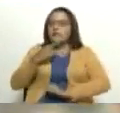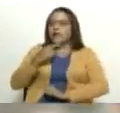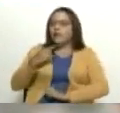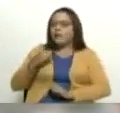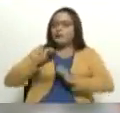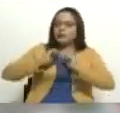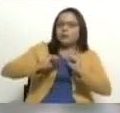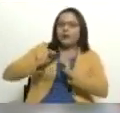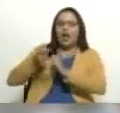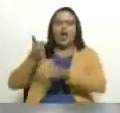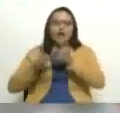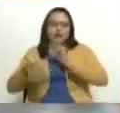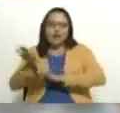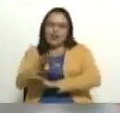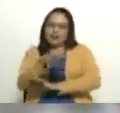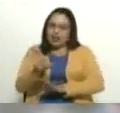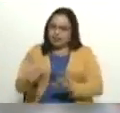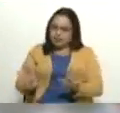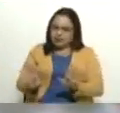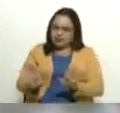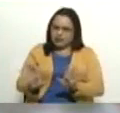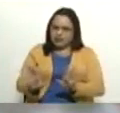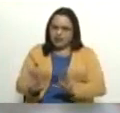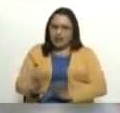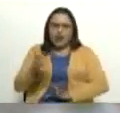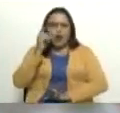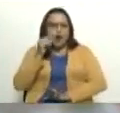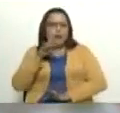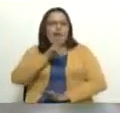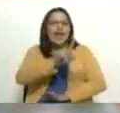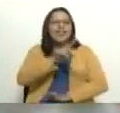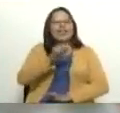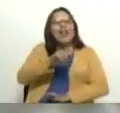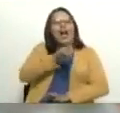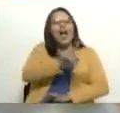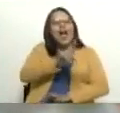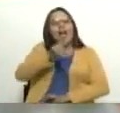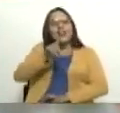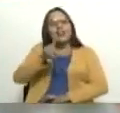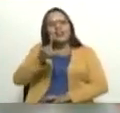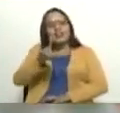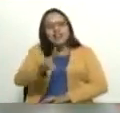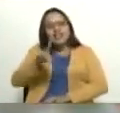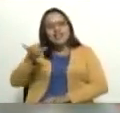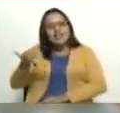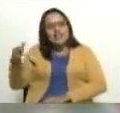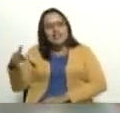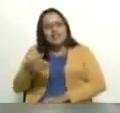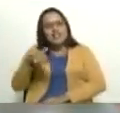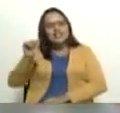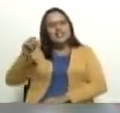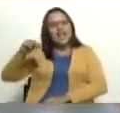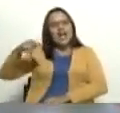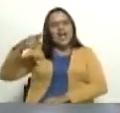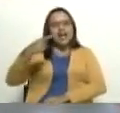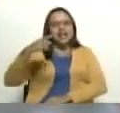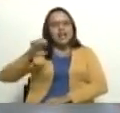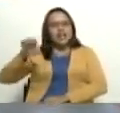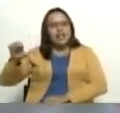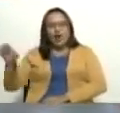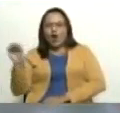Ciertos intérpretes. Ok. Daddy Yankee, Don Omar, bueno, Rodó Mi Cédula, ¿no? Pero son